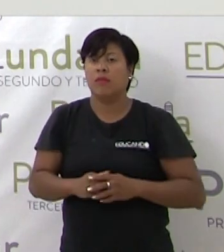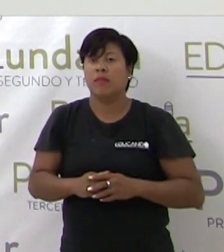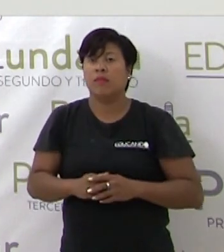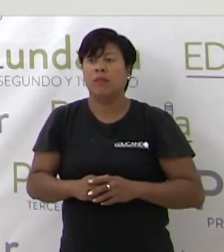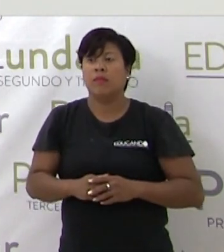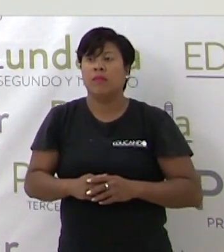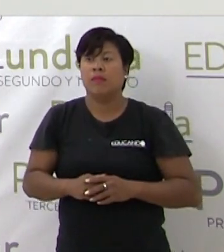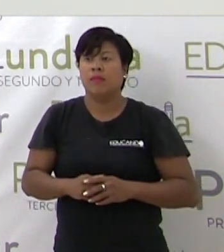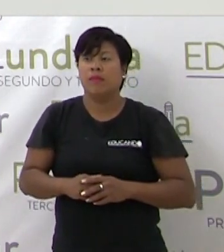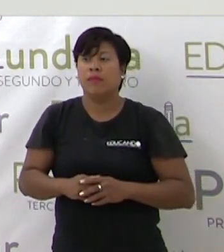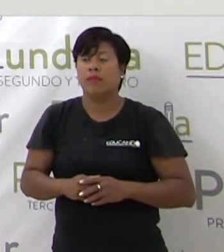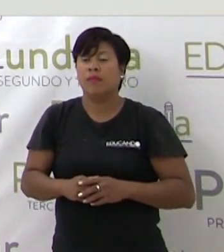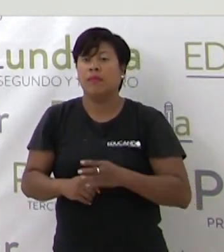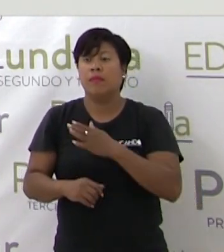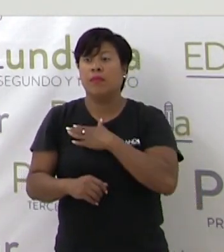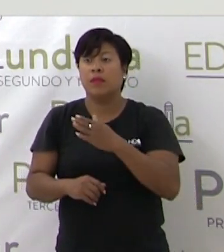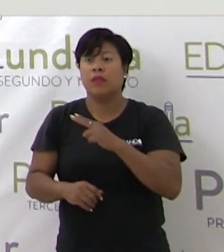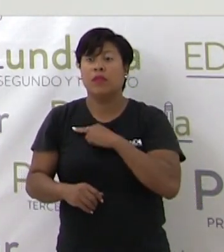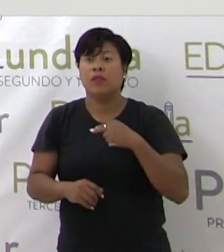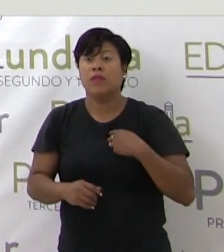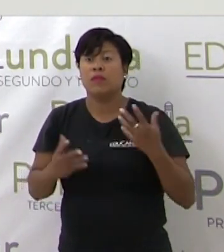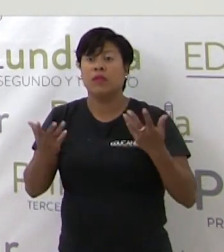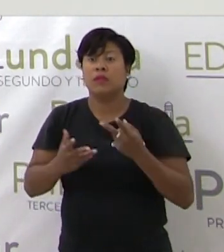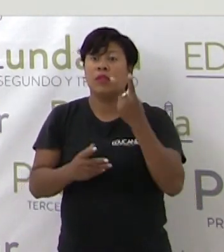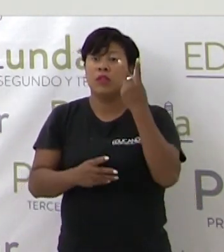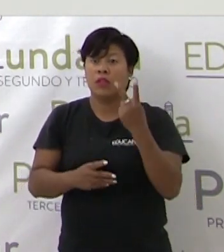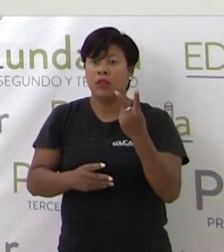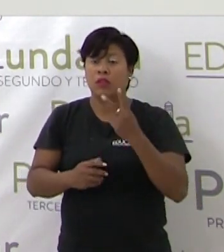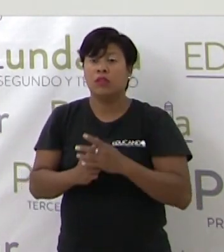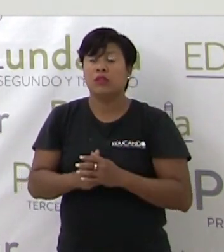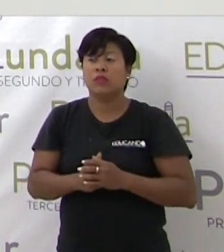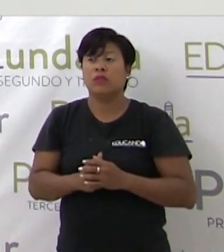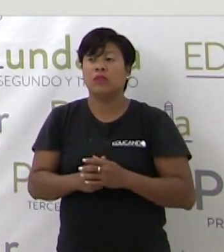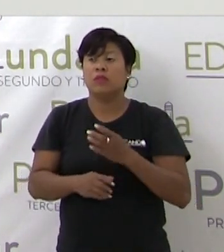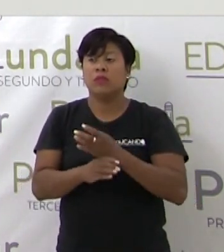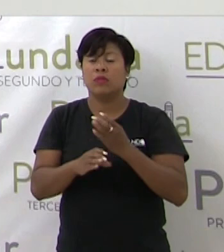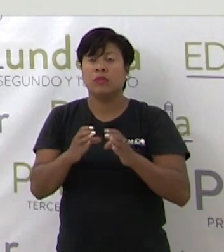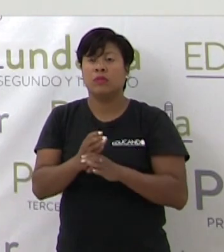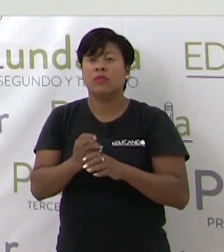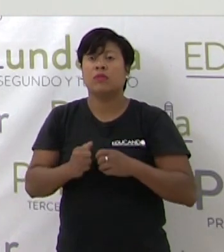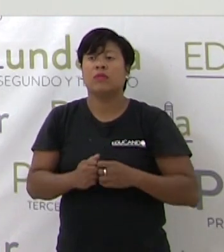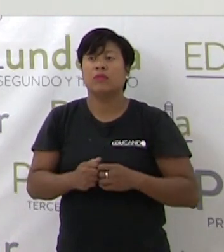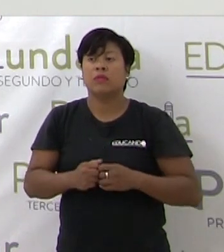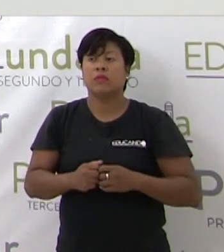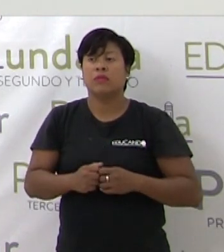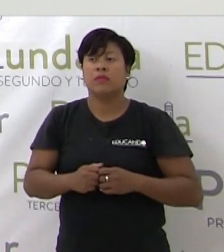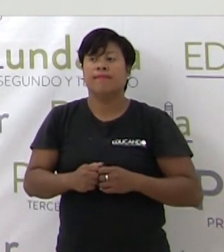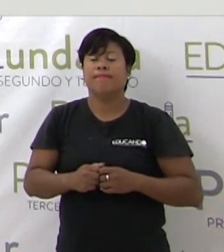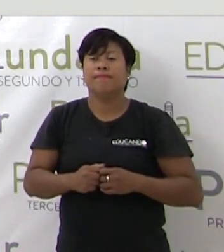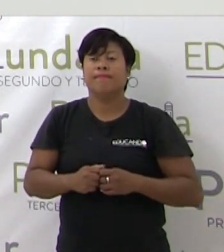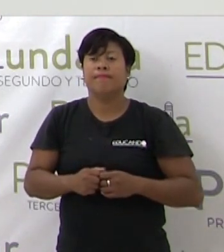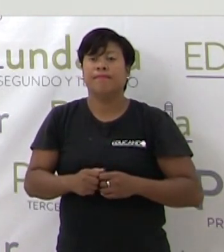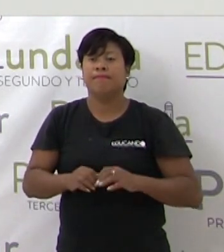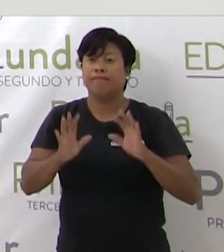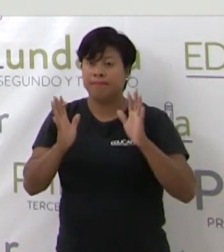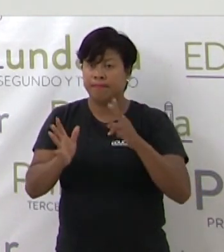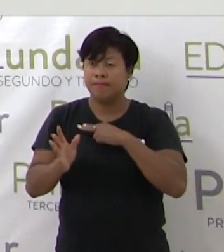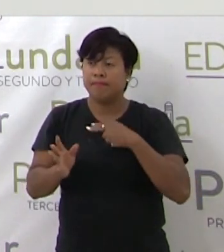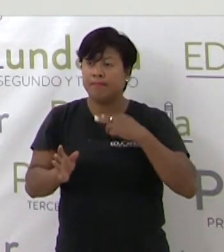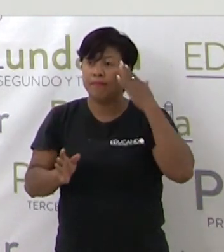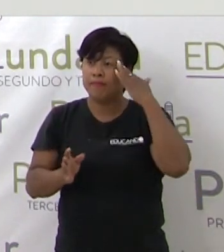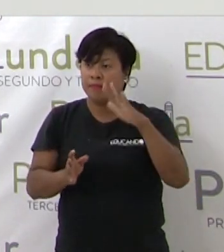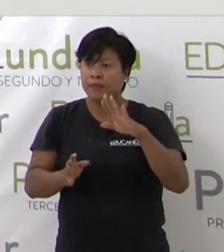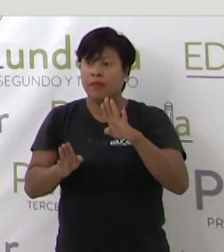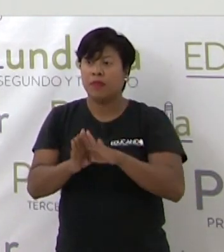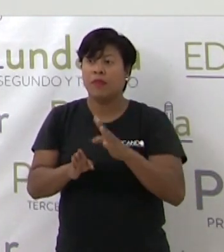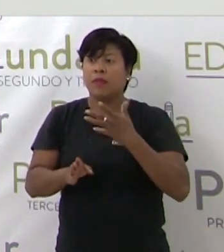vamos a hacer dos formas, dos cuestiones. Ya que sabemos que tenemos